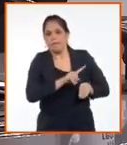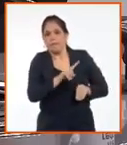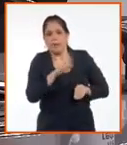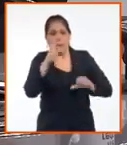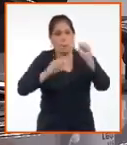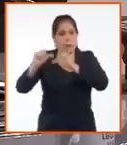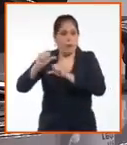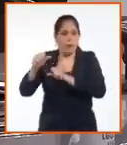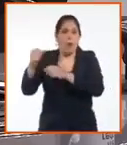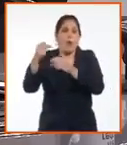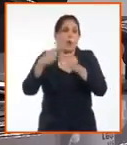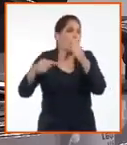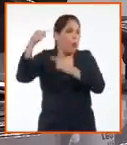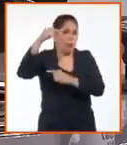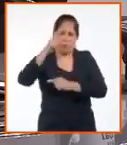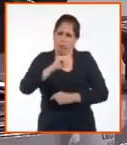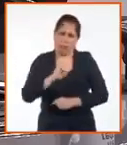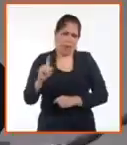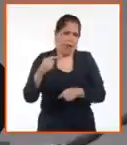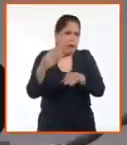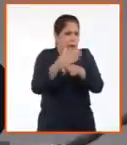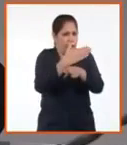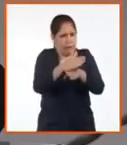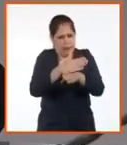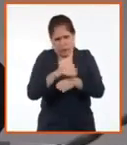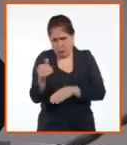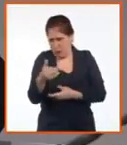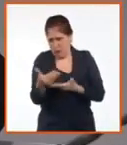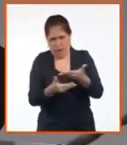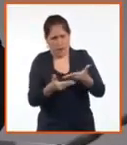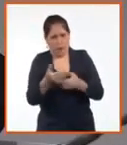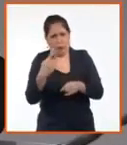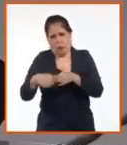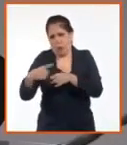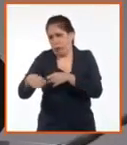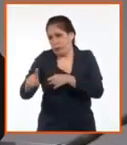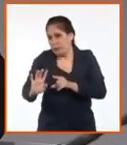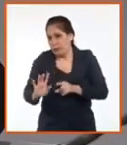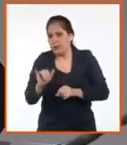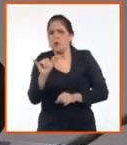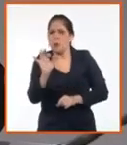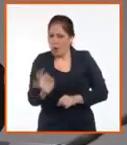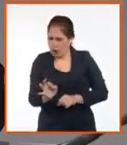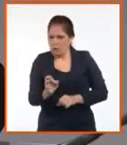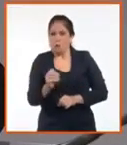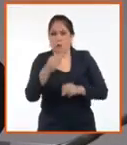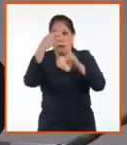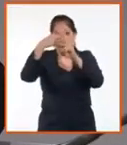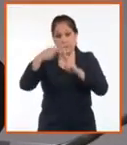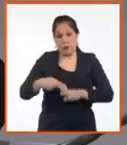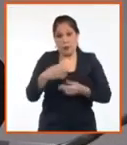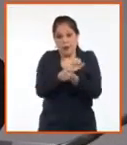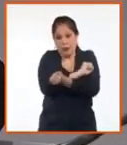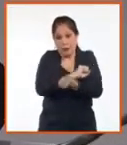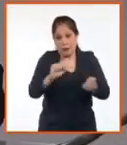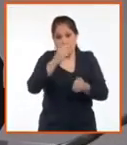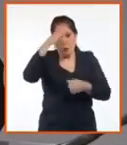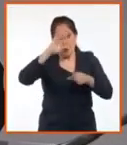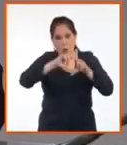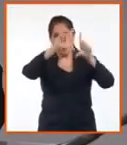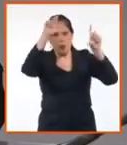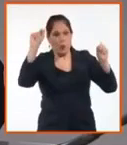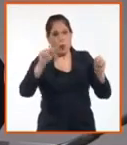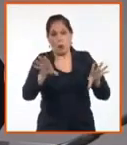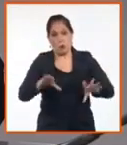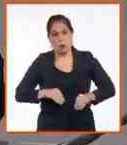todas las operaciones financieras del país es en ese entonces un un problema realmente global real que tenemos